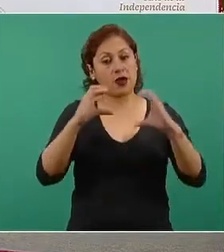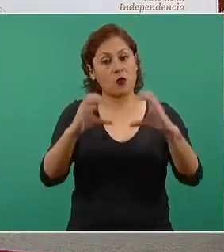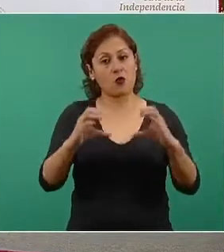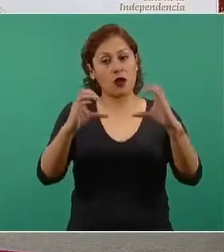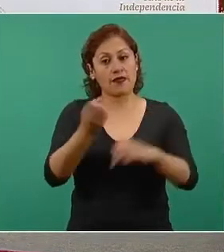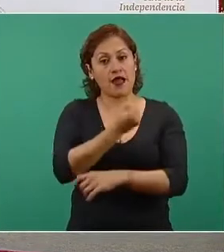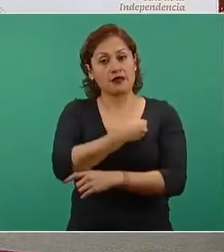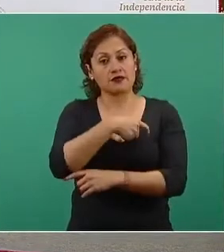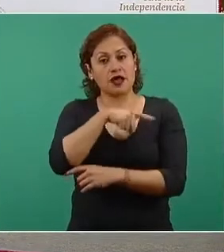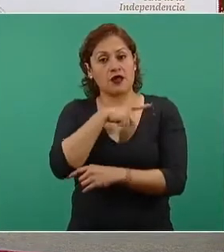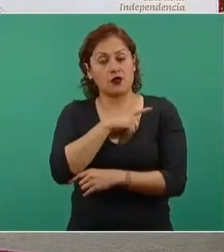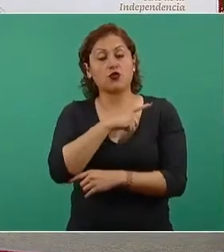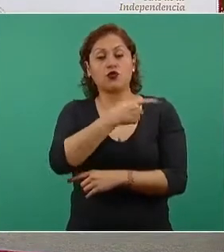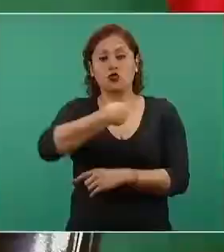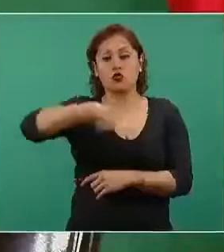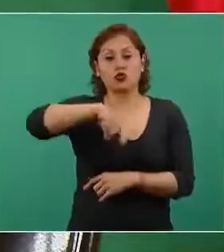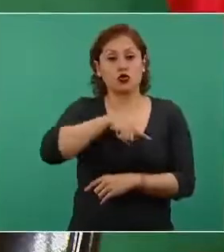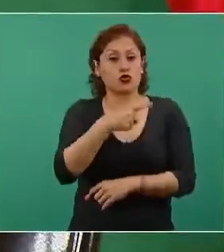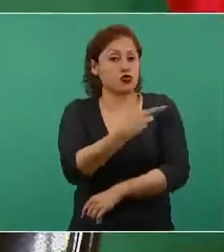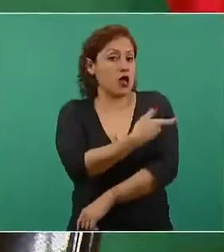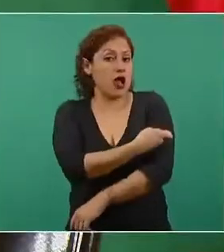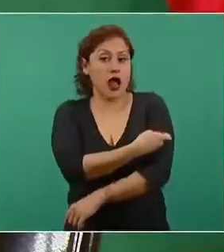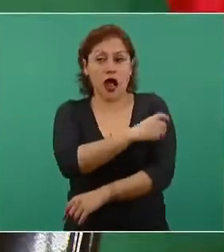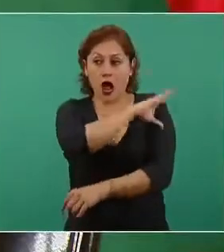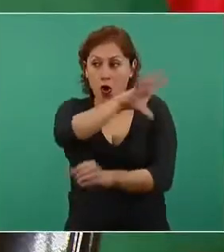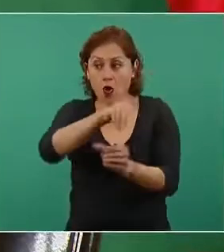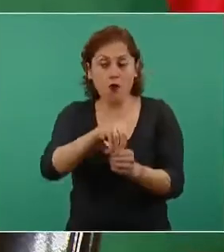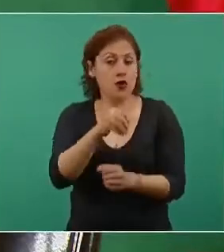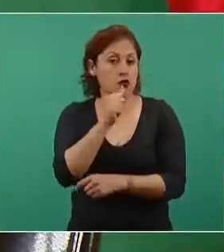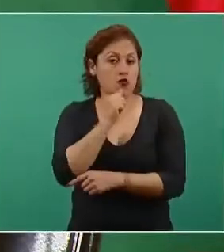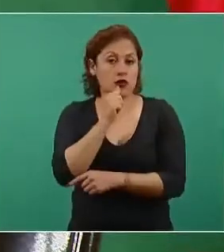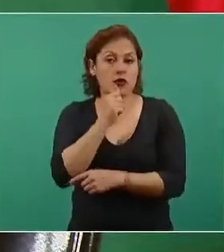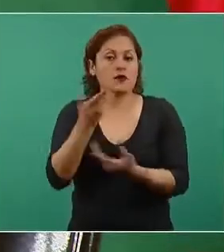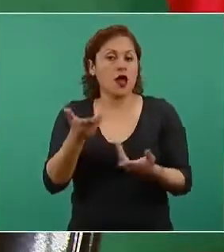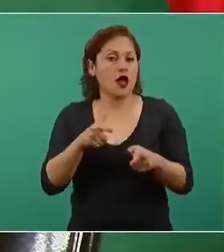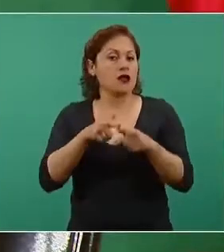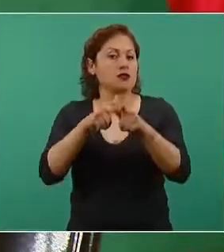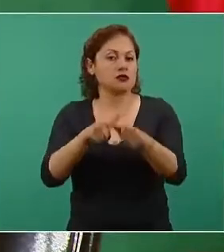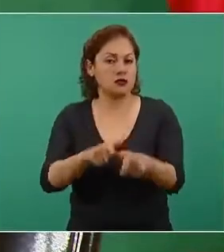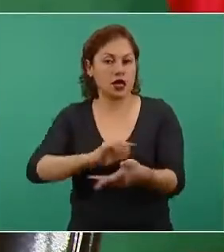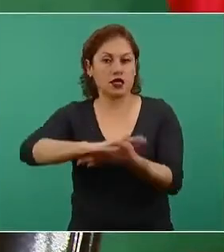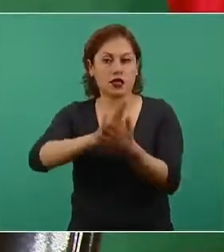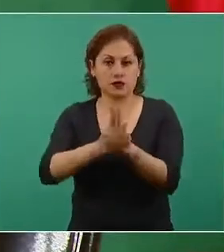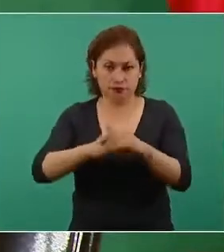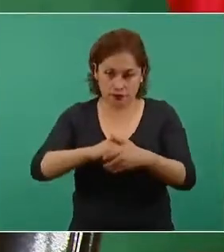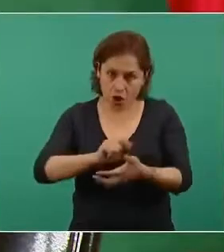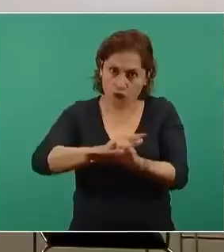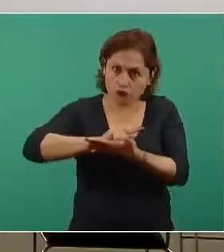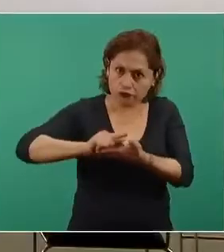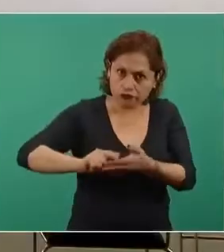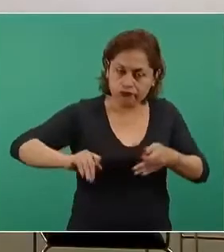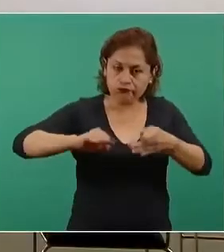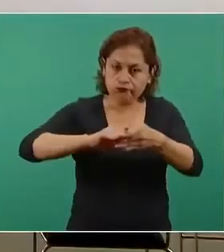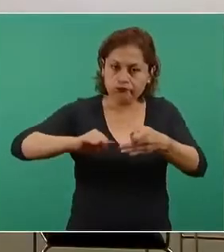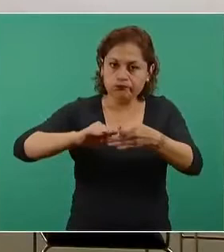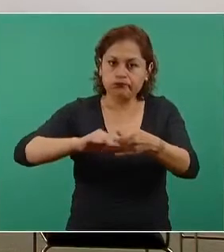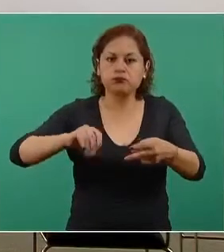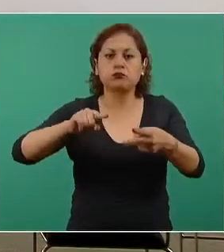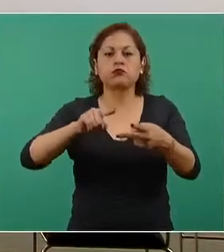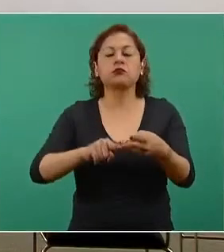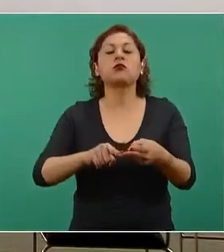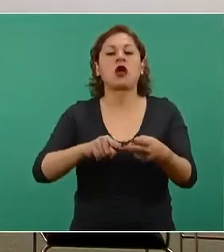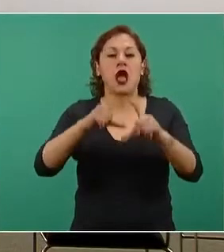no podemos olvidar lo básico, ¿no? Lavado de manos, sana distancia, como lo dije, el uso adecuado de cubrebocas, y pues todo lo que ya está establecido y